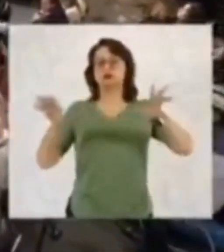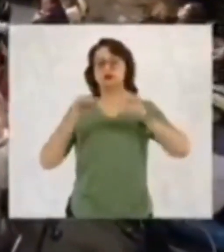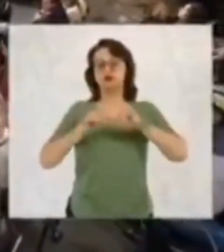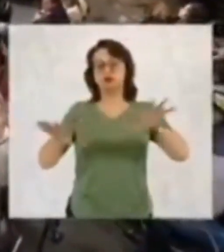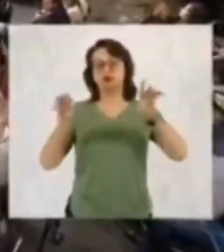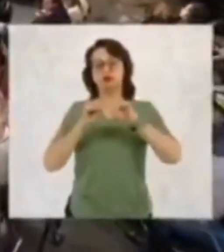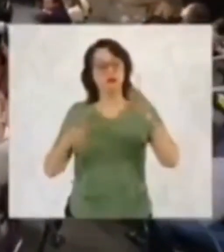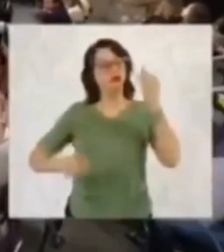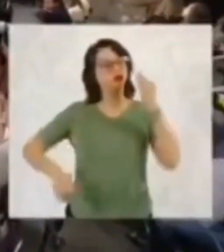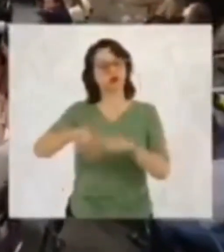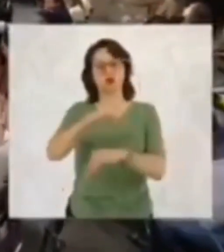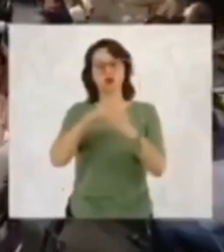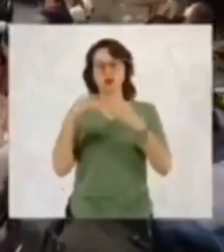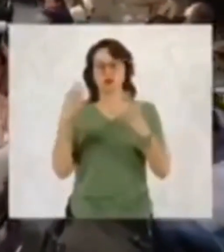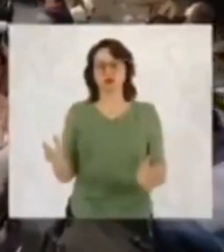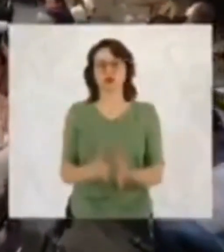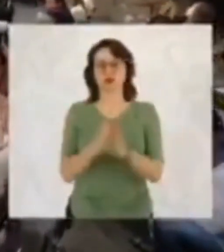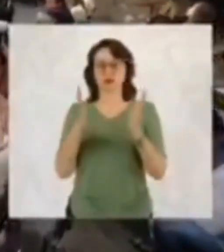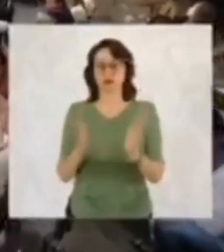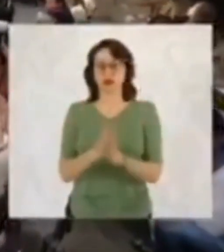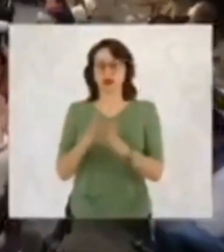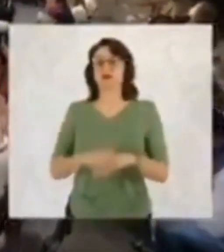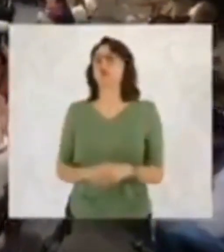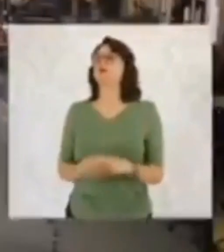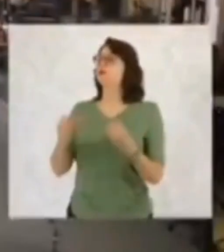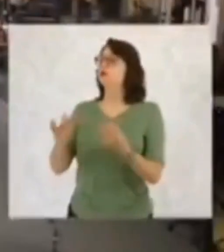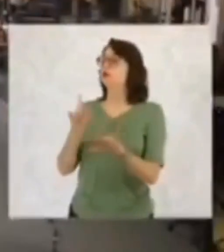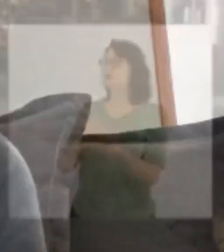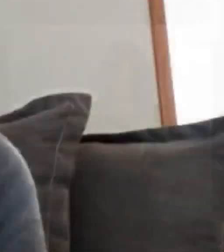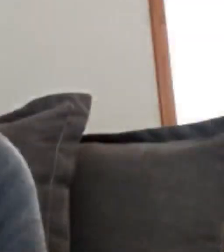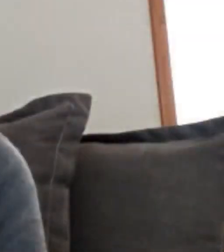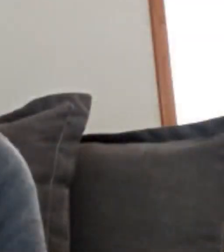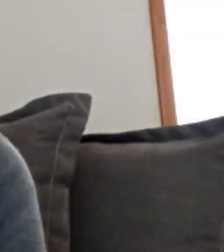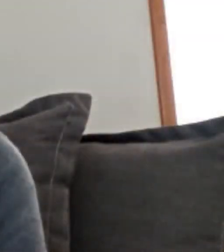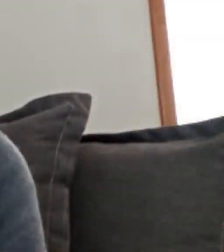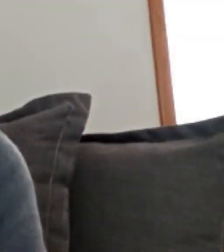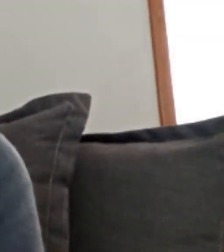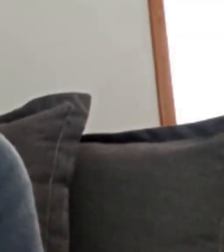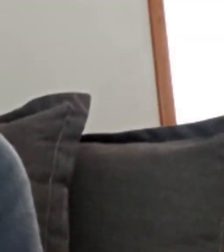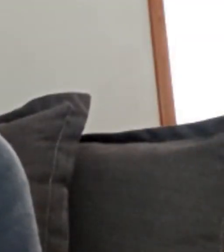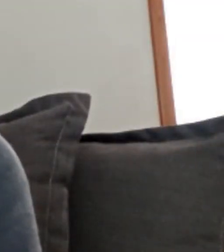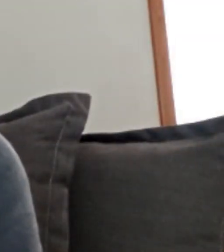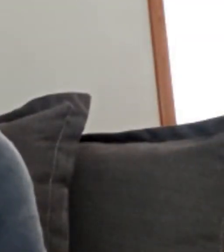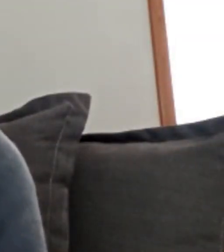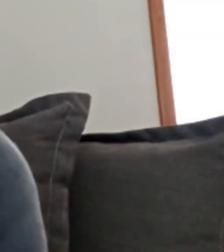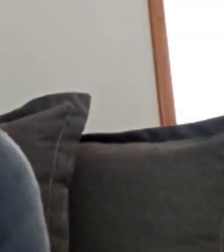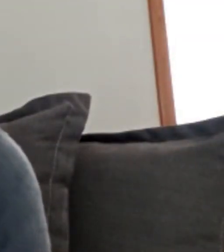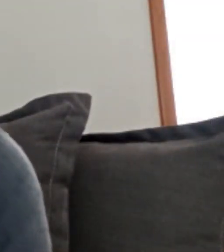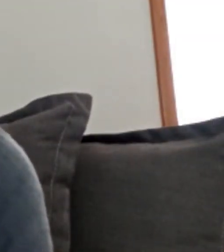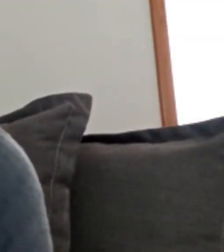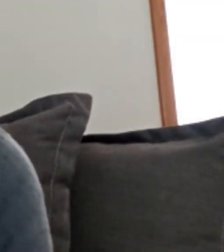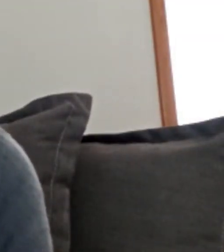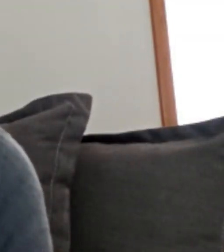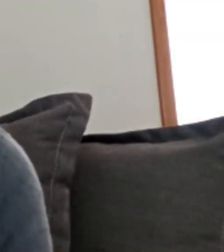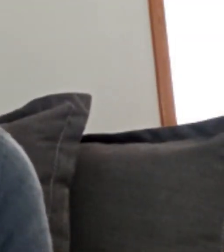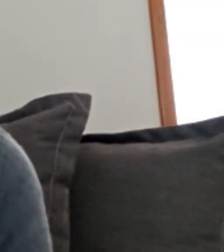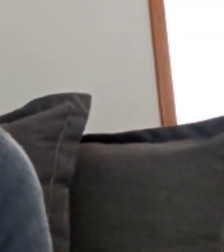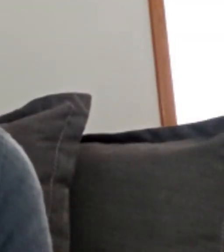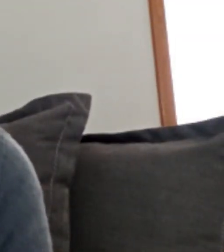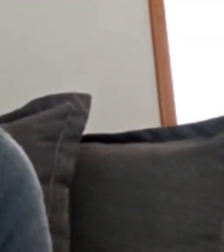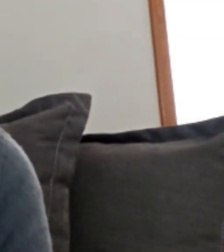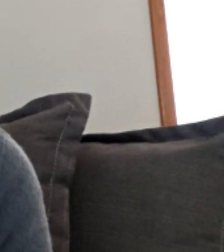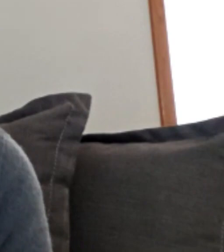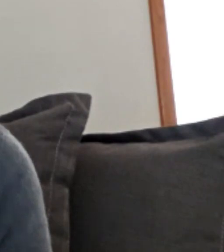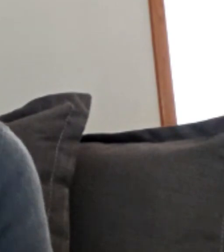y todos a participar. Bien, muchas gracias, presidenta. Gracias. Sí. Y como recordar es vivir, vamos a